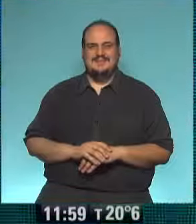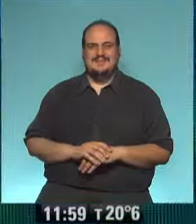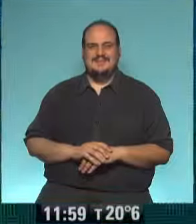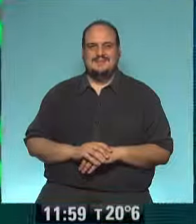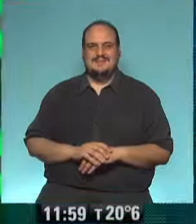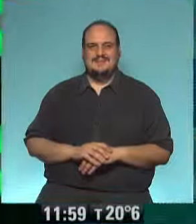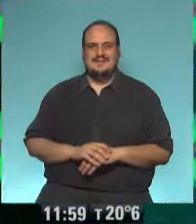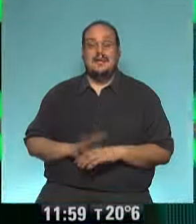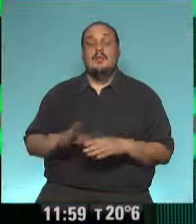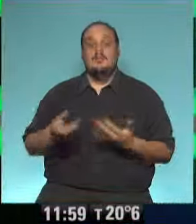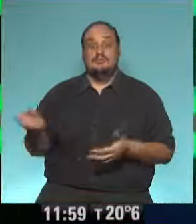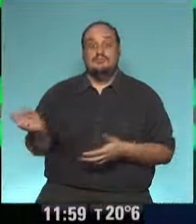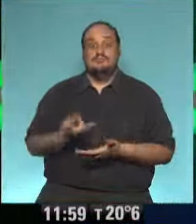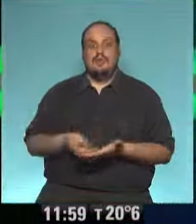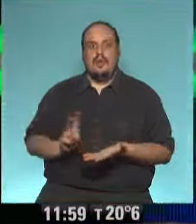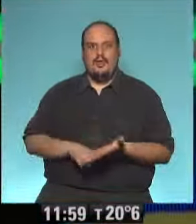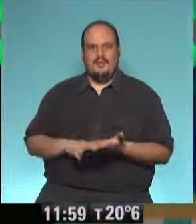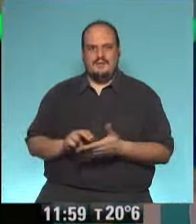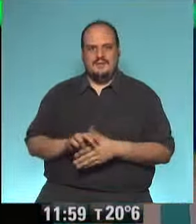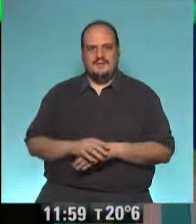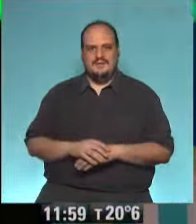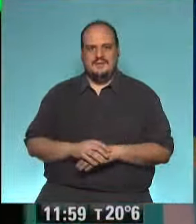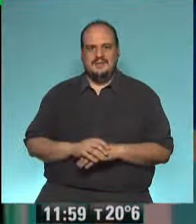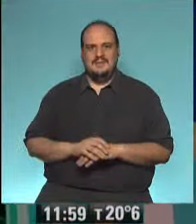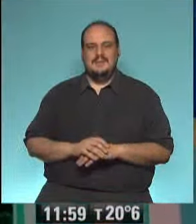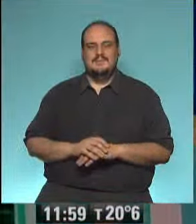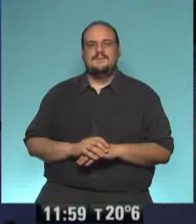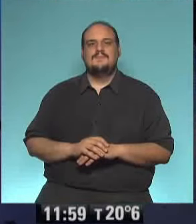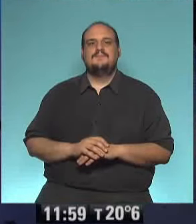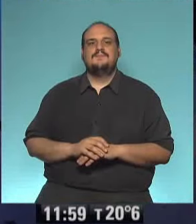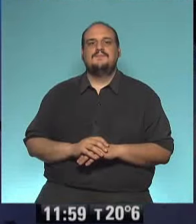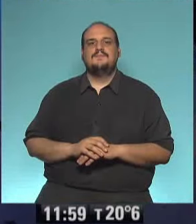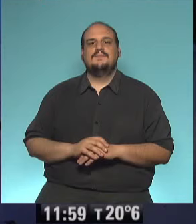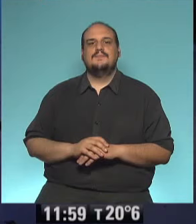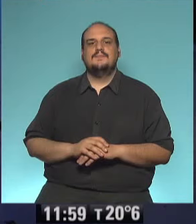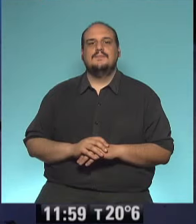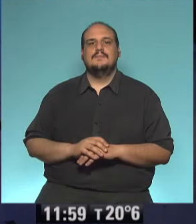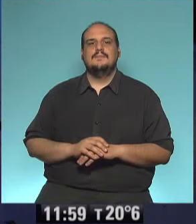Repite el turno, entonces tira de nuevo y va.